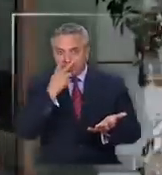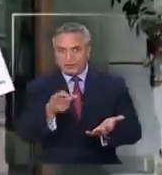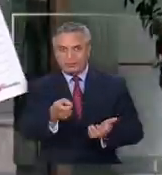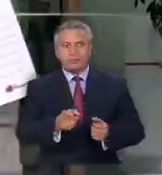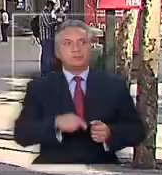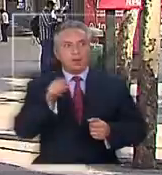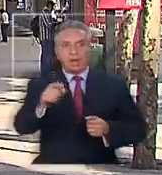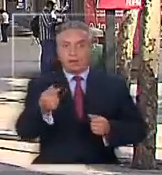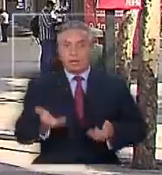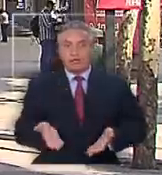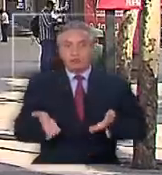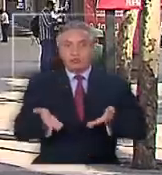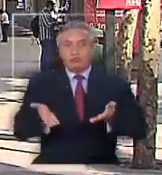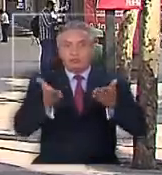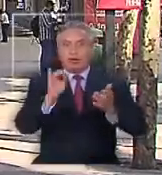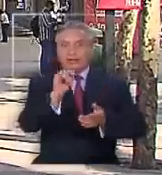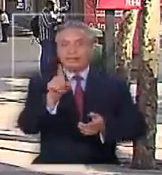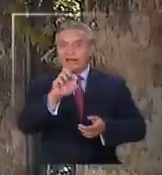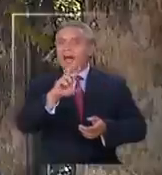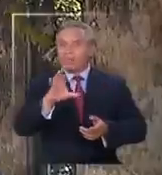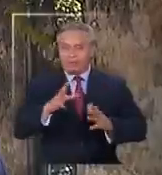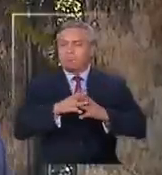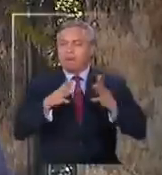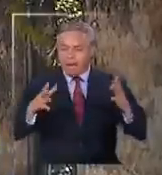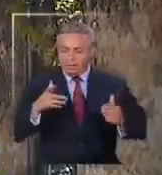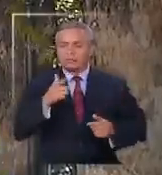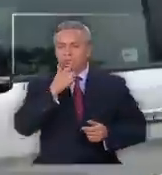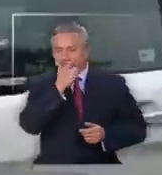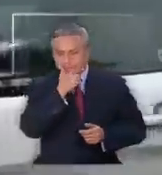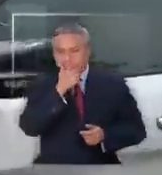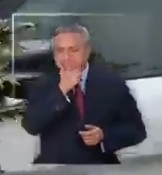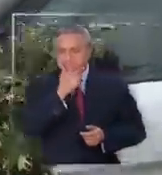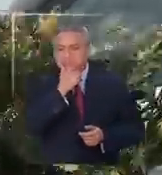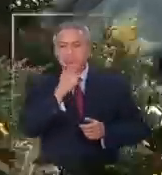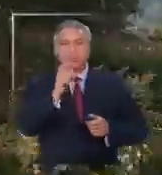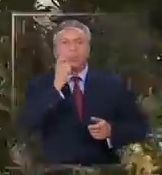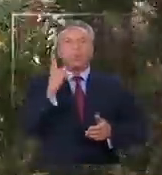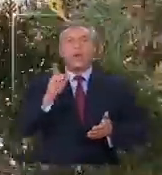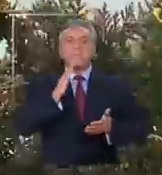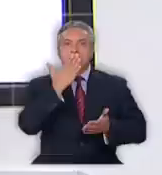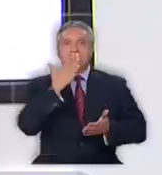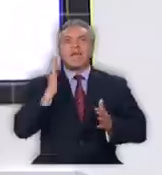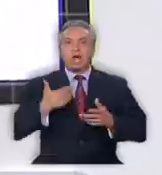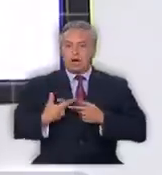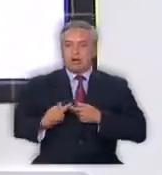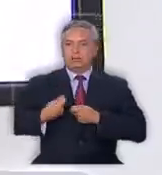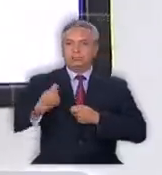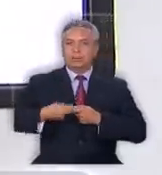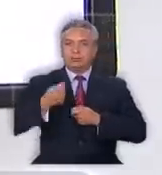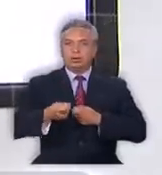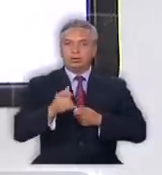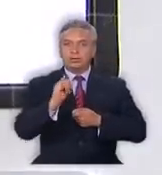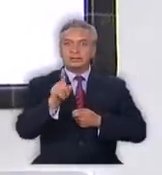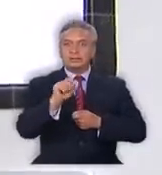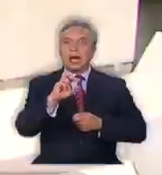Con el alza de las ISAPRES comenzaron muchos cuestionamientos sobre qué sistema de salud es más conveniente para el bolsillo, ISAPRE o FONASA. Pregunta que